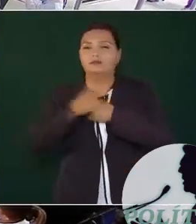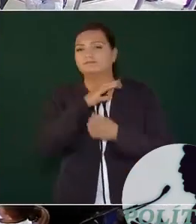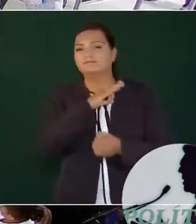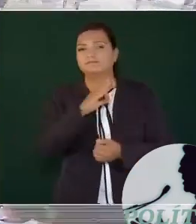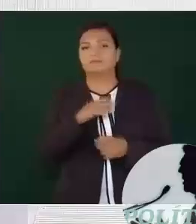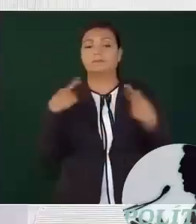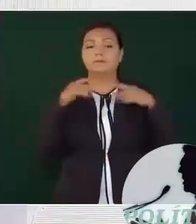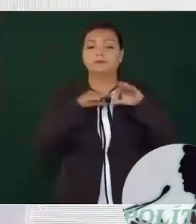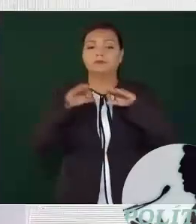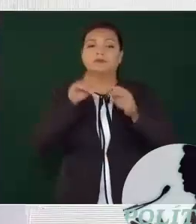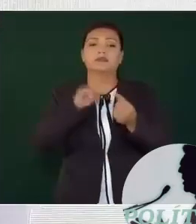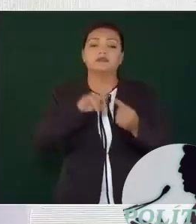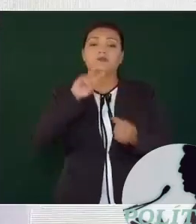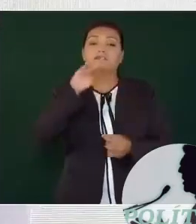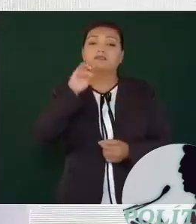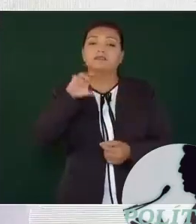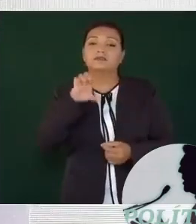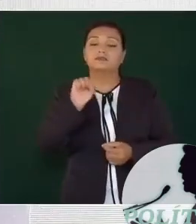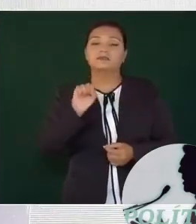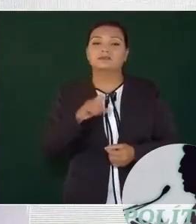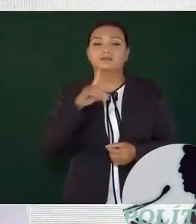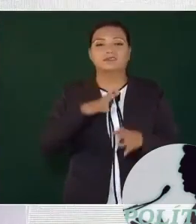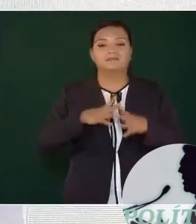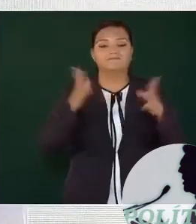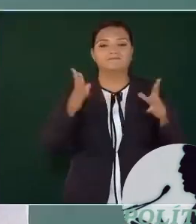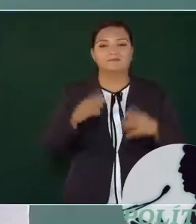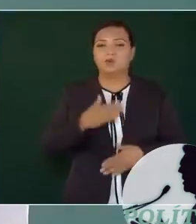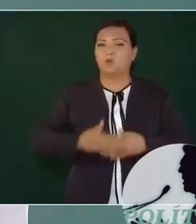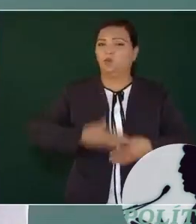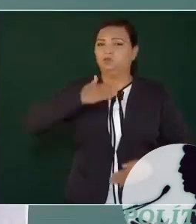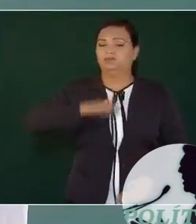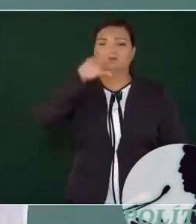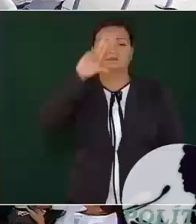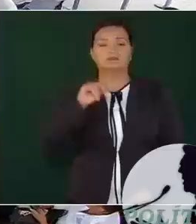a estos trabajadores que fueron víctimas de una gran injusticia.